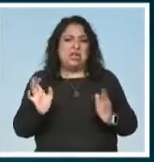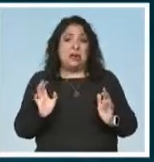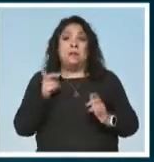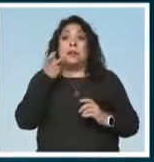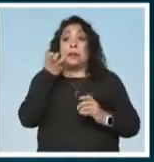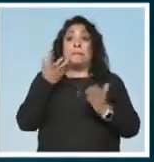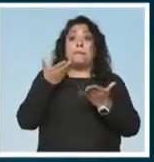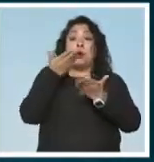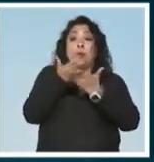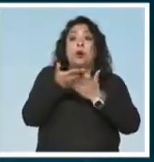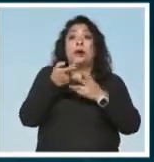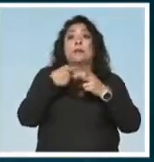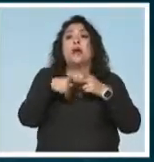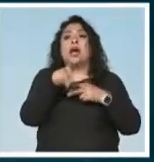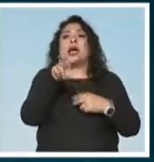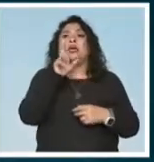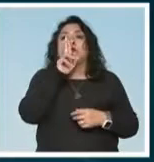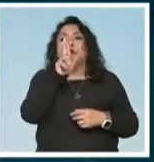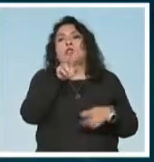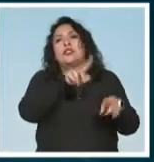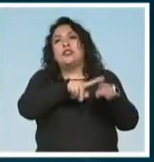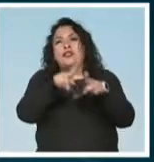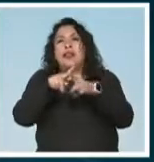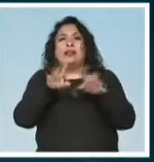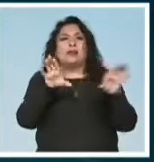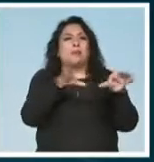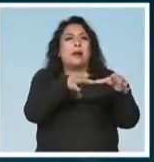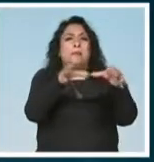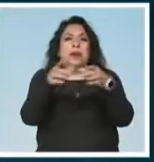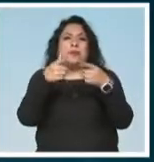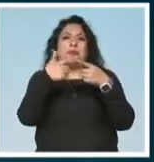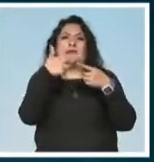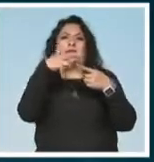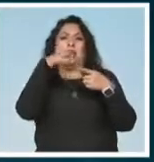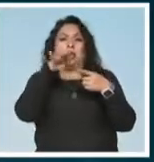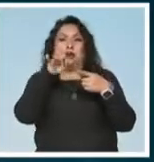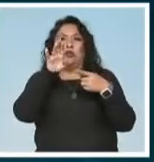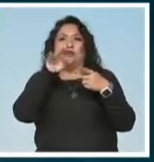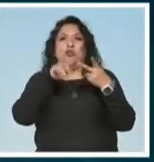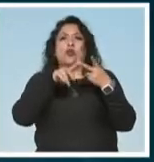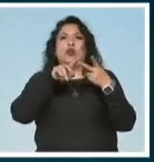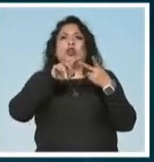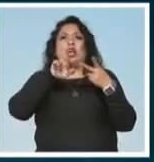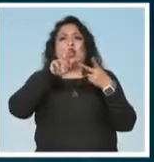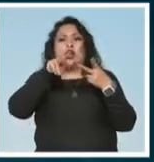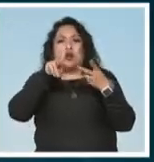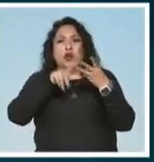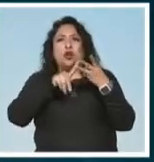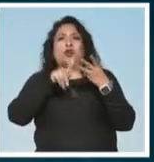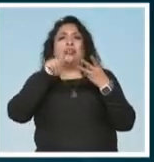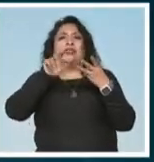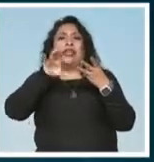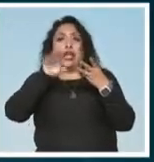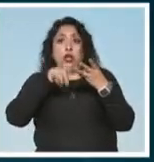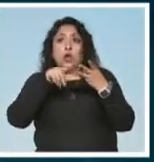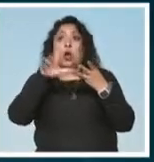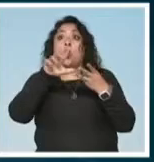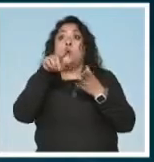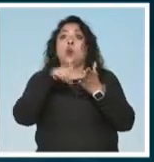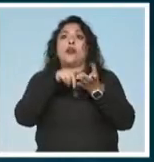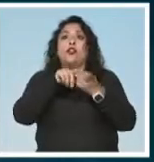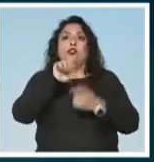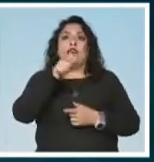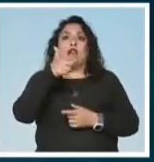Esta propuesta, que surgió como resultado de la diversidad de géneros como el House Euphoria, el Jack Rock y el Sub-Zero Techno, llegó a la Alhóndiga